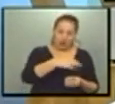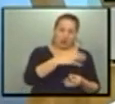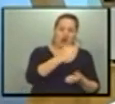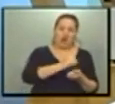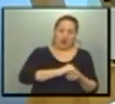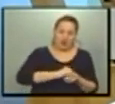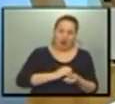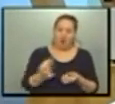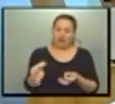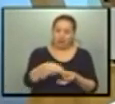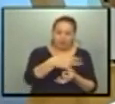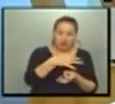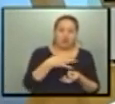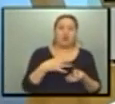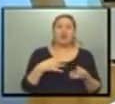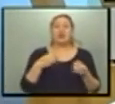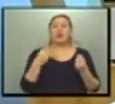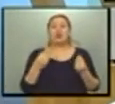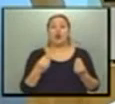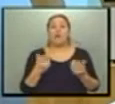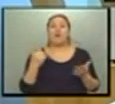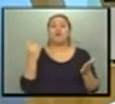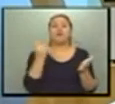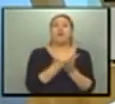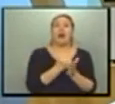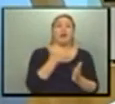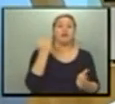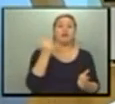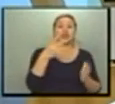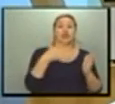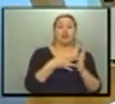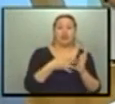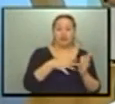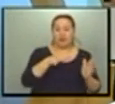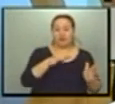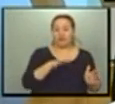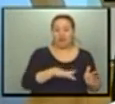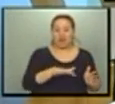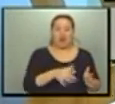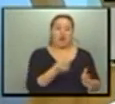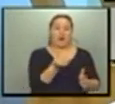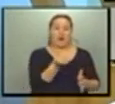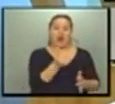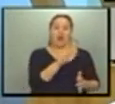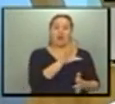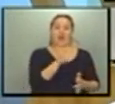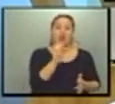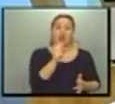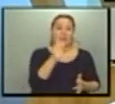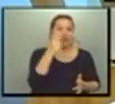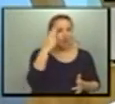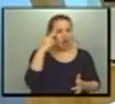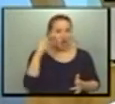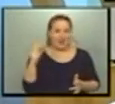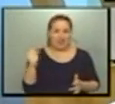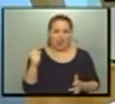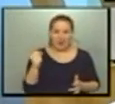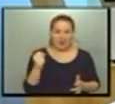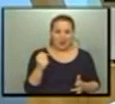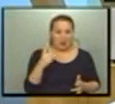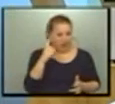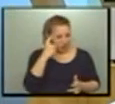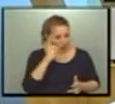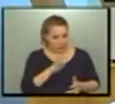comercialización. ¿Qué hace que un jean de una marca importante en un shopping para un chico cueste entre 500 y 900 pesos? Una barbaridad.